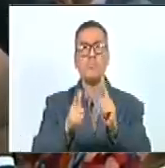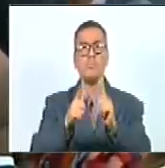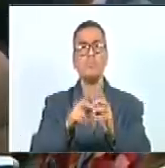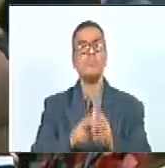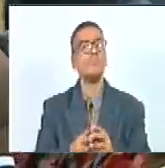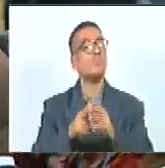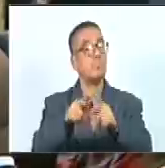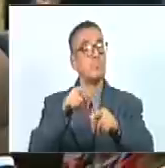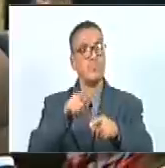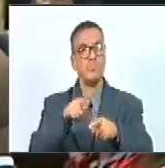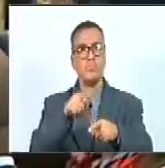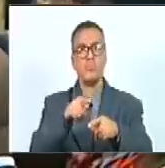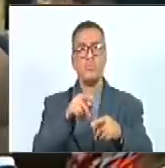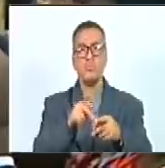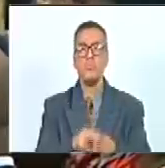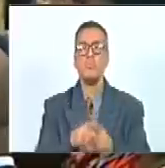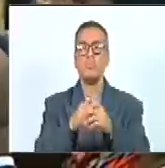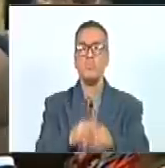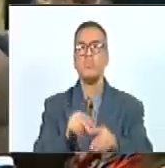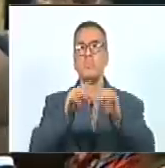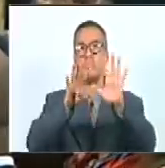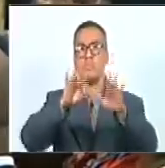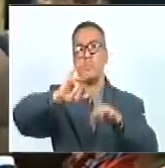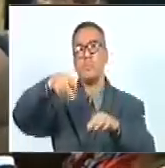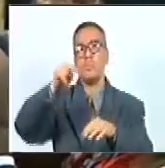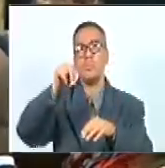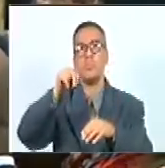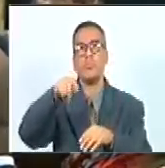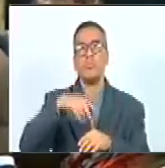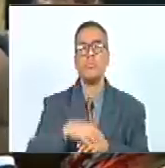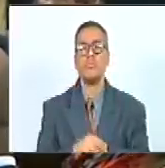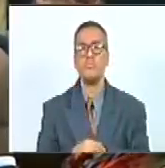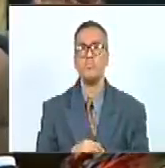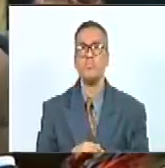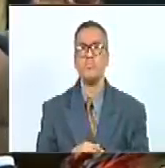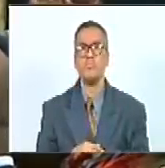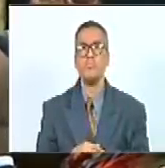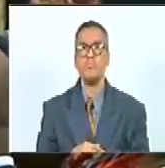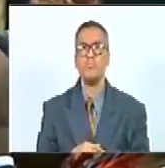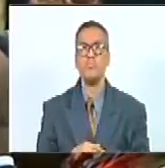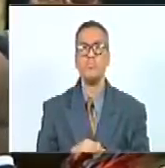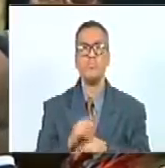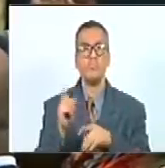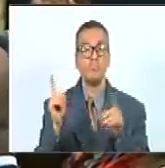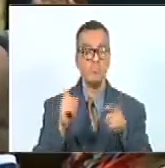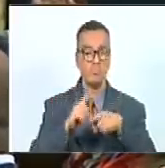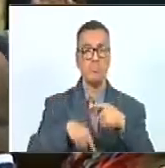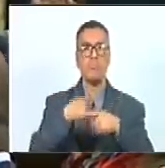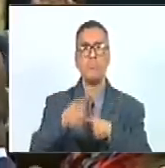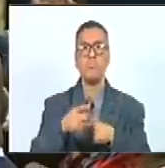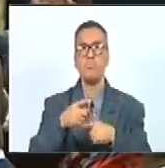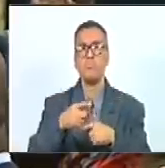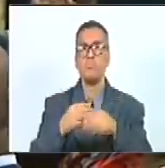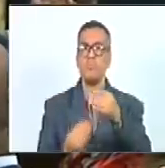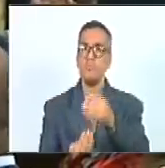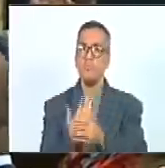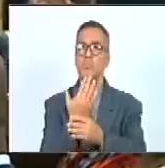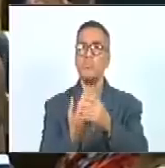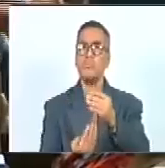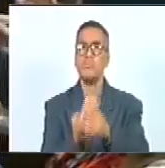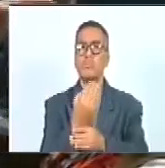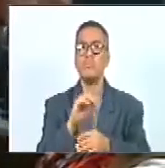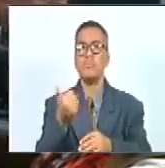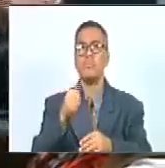pueblo que vaya a participar el 9 de junio, si acaso se da. Pero además imprimieron cerca